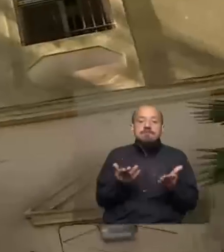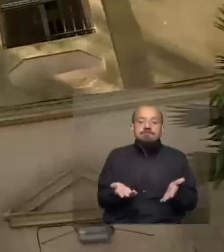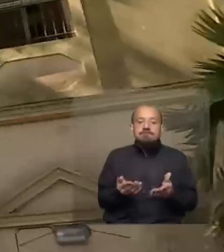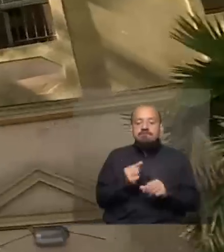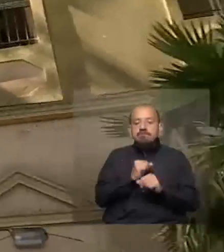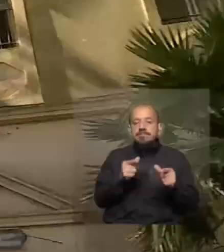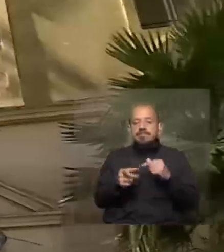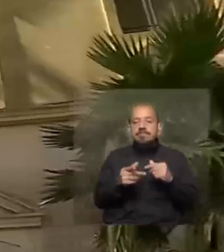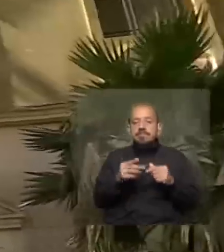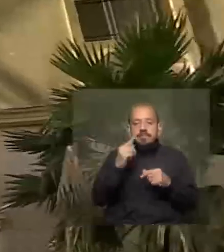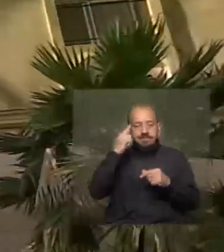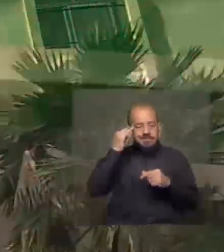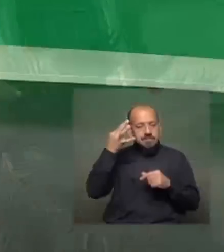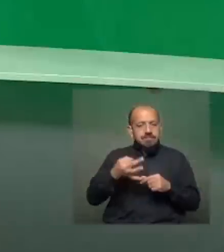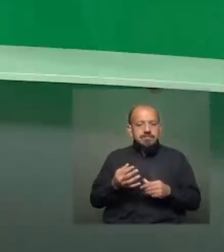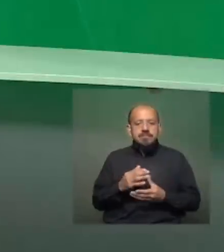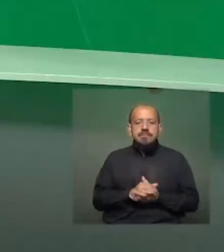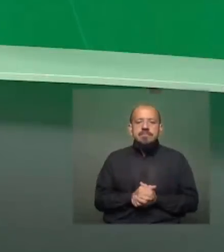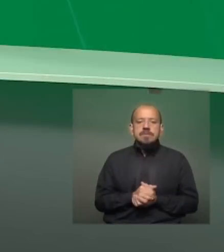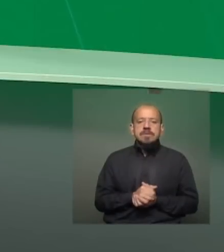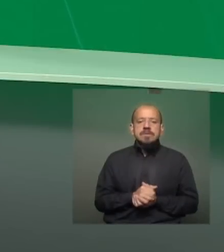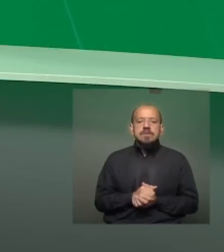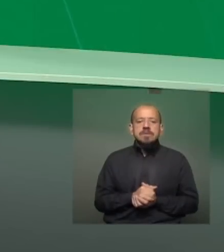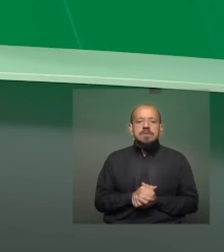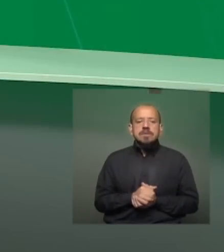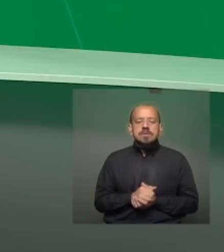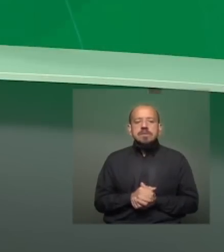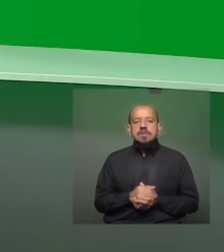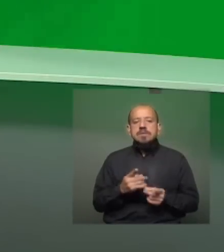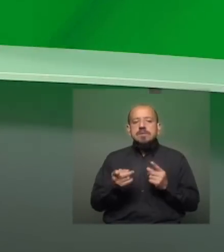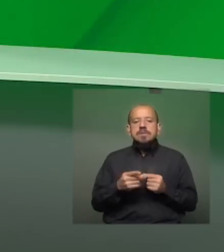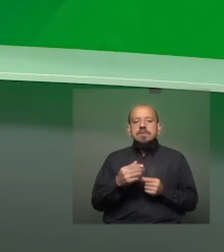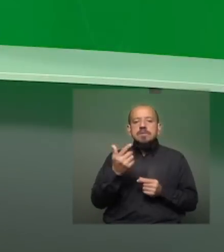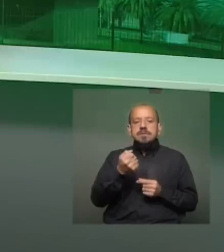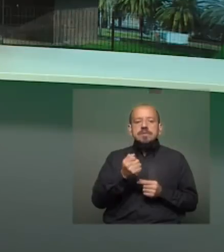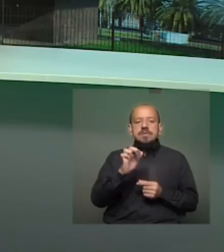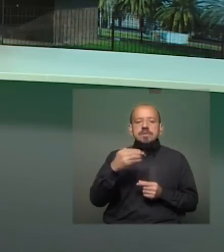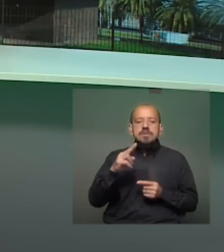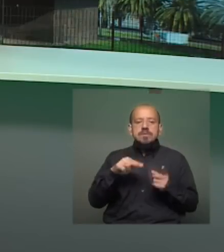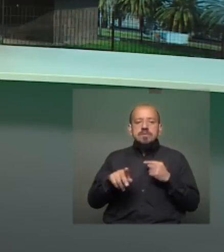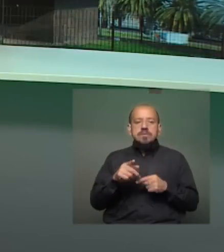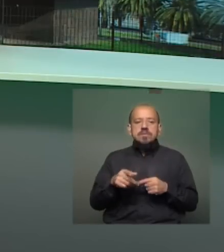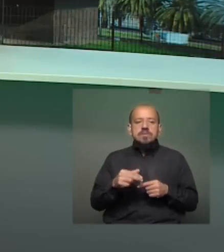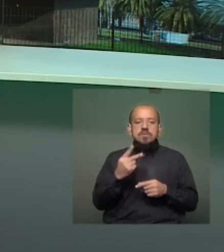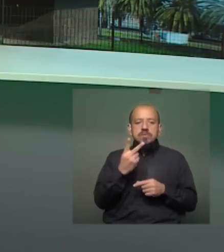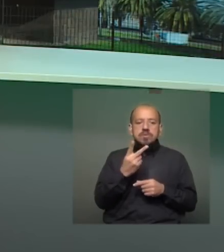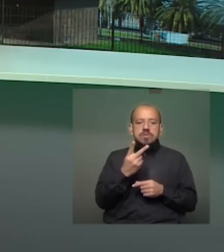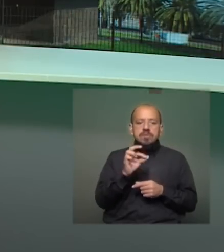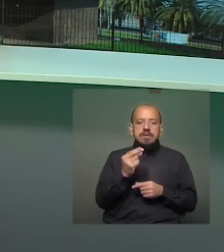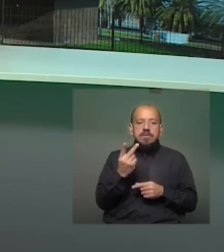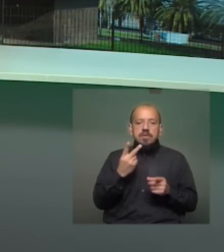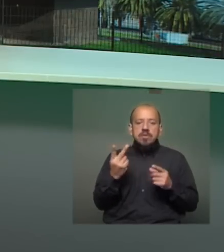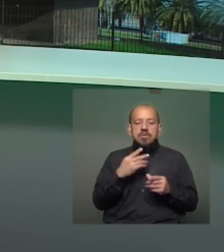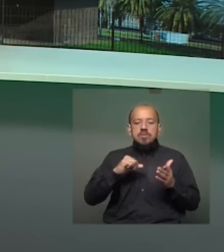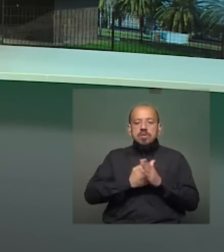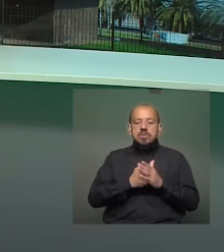puedan turbiar su credibilidad un estudio les contamos cambiando de tema a rojo que Durante 2022 los